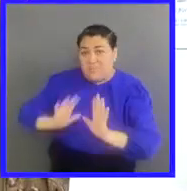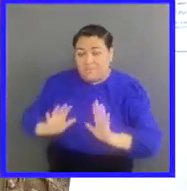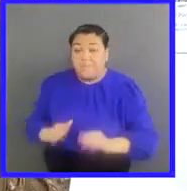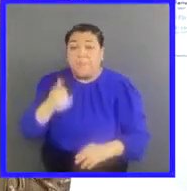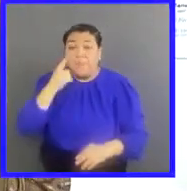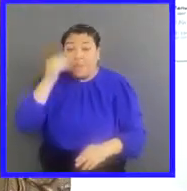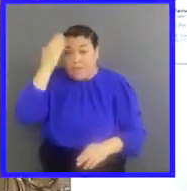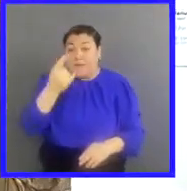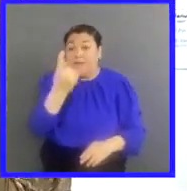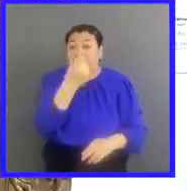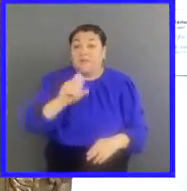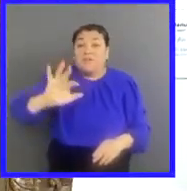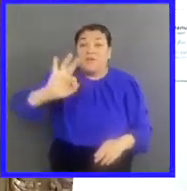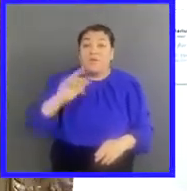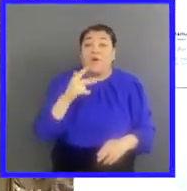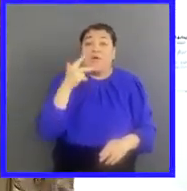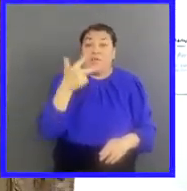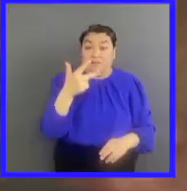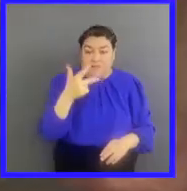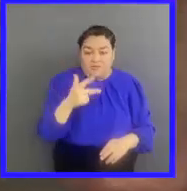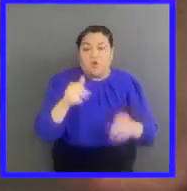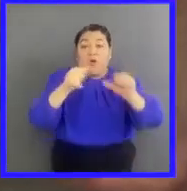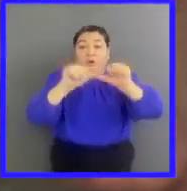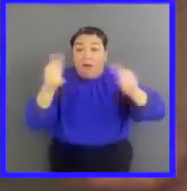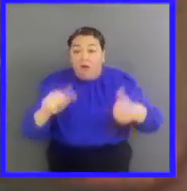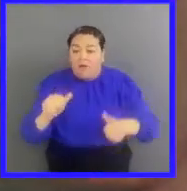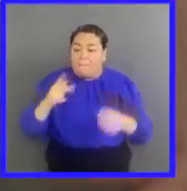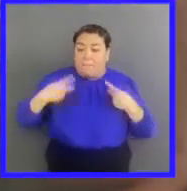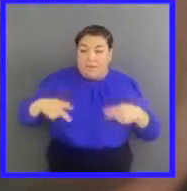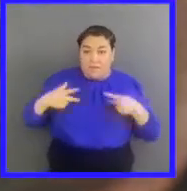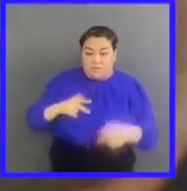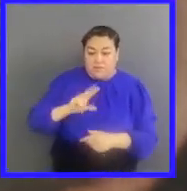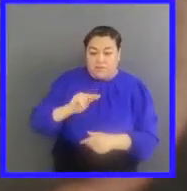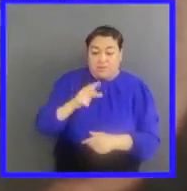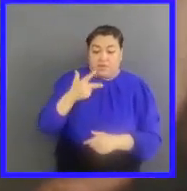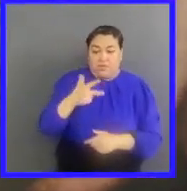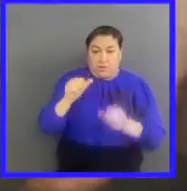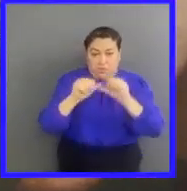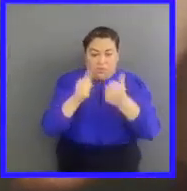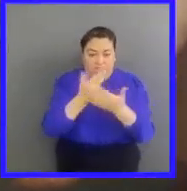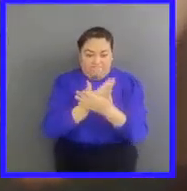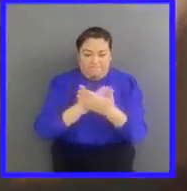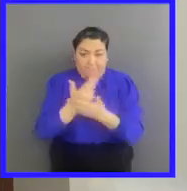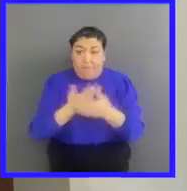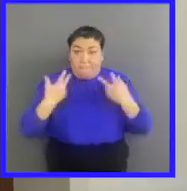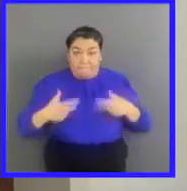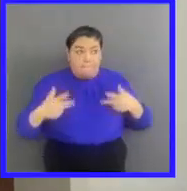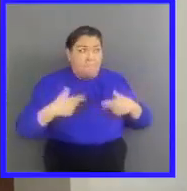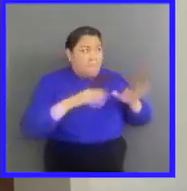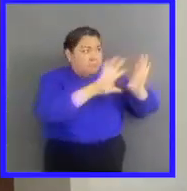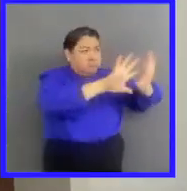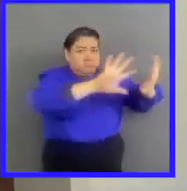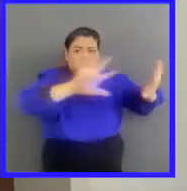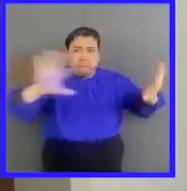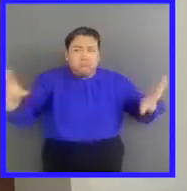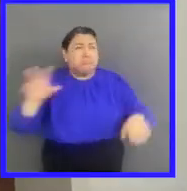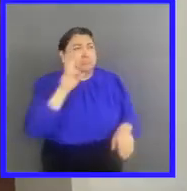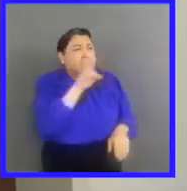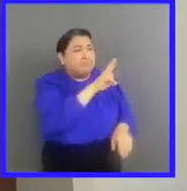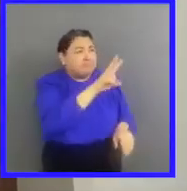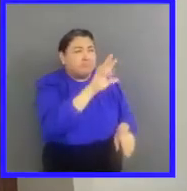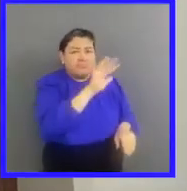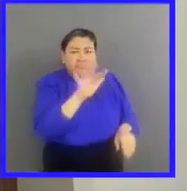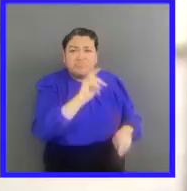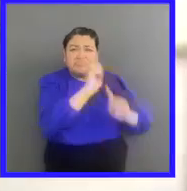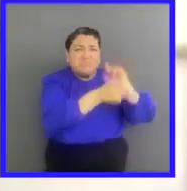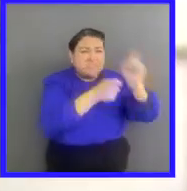148 obras de 84 artistas, las personas espectadoras pueden apreciar lecturas entre identidad,